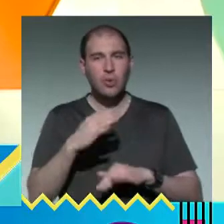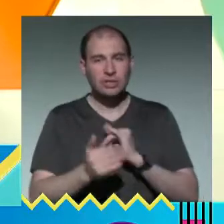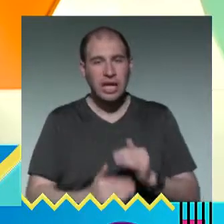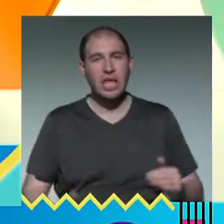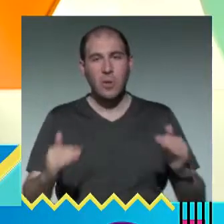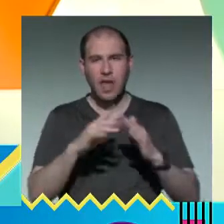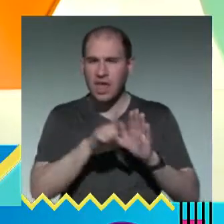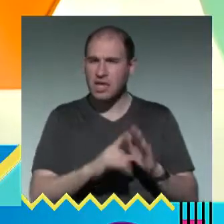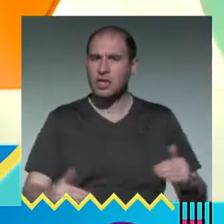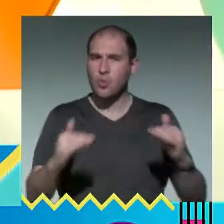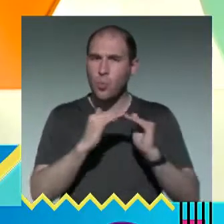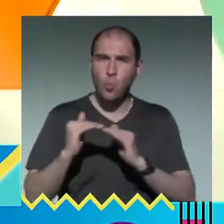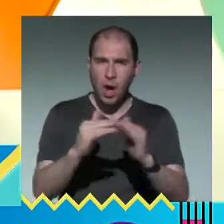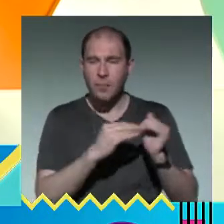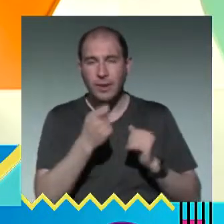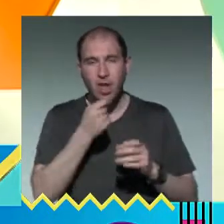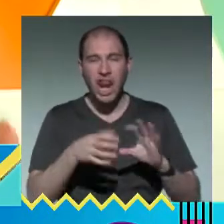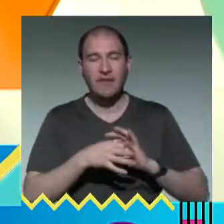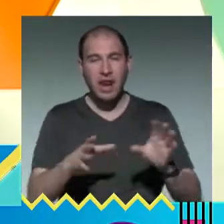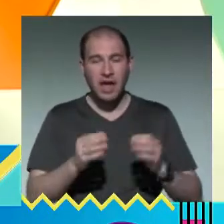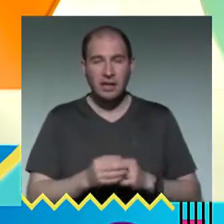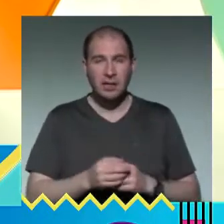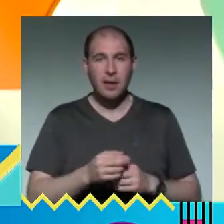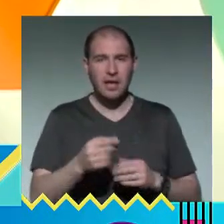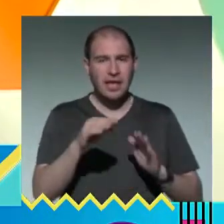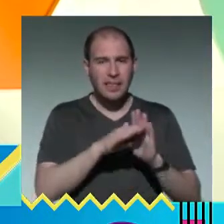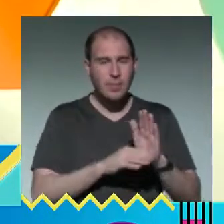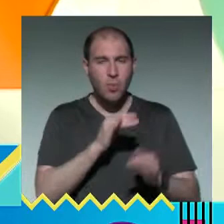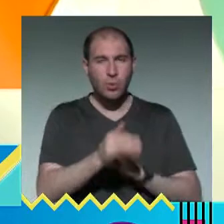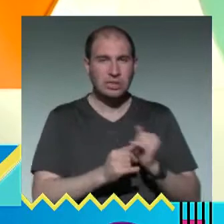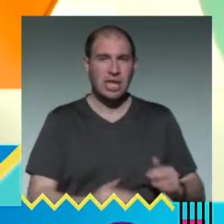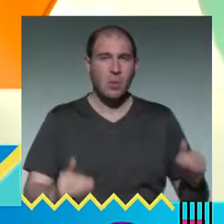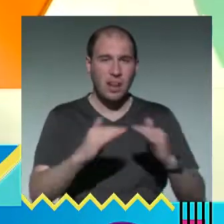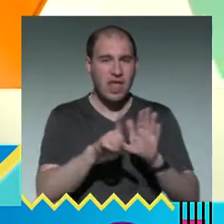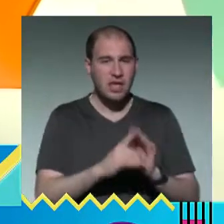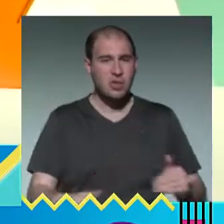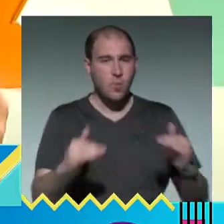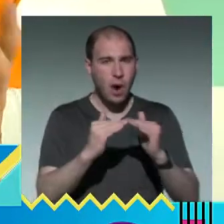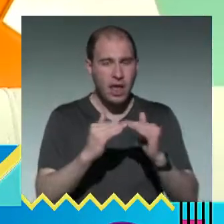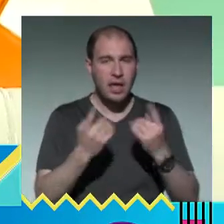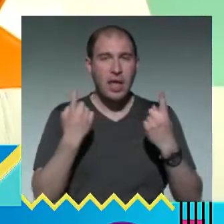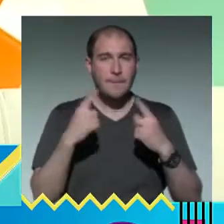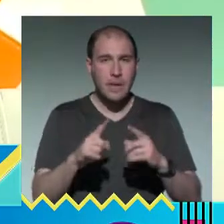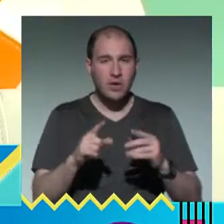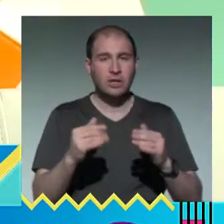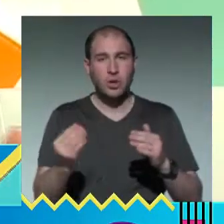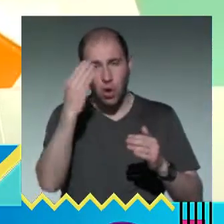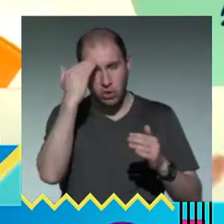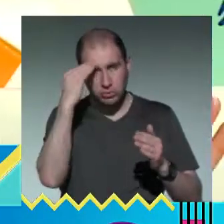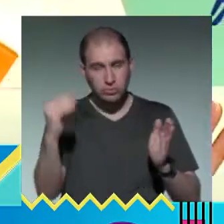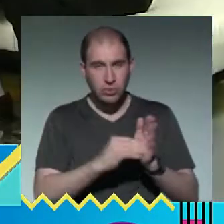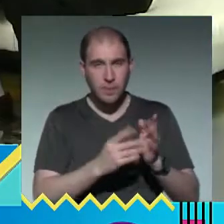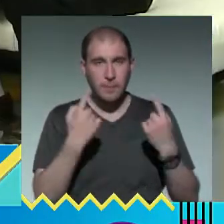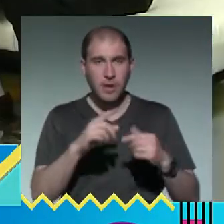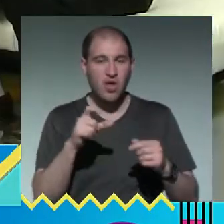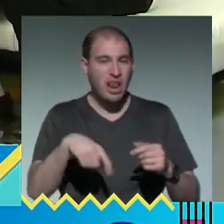igualdad ante la ley, porque por ejemplo el liberalismo entre sus muchos principios hablaba de la igualdad ante la ley, se ponía eso en la Constitución, pero no se